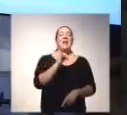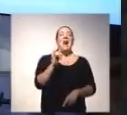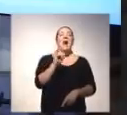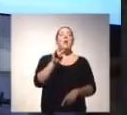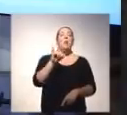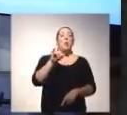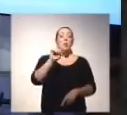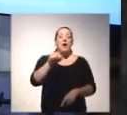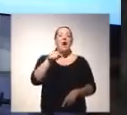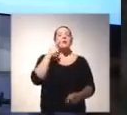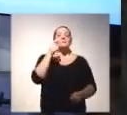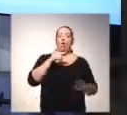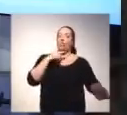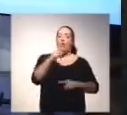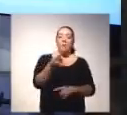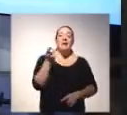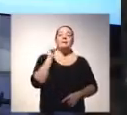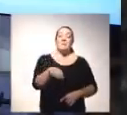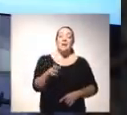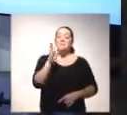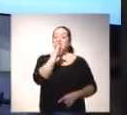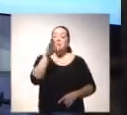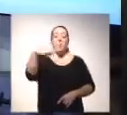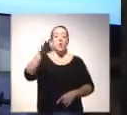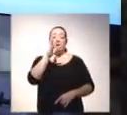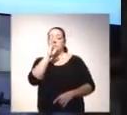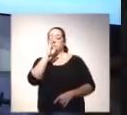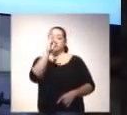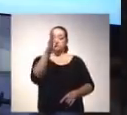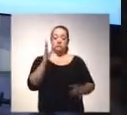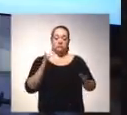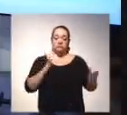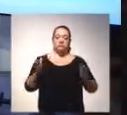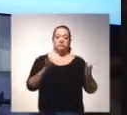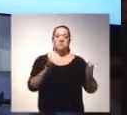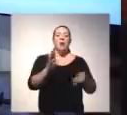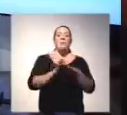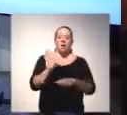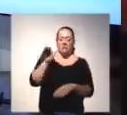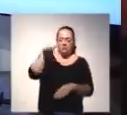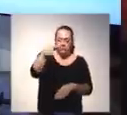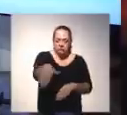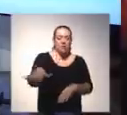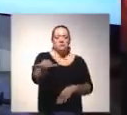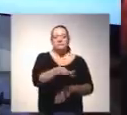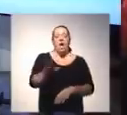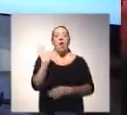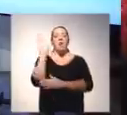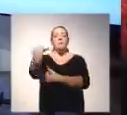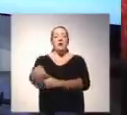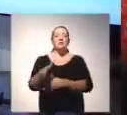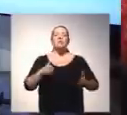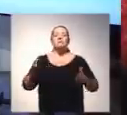también estableceremos este sentido único que ya se ha establecido de descenso por la zona del municipio del Paso, por la carretera